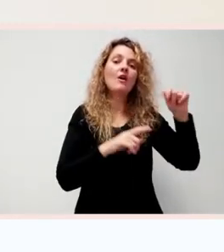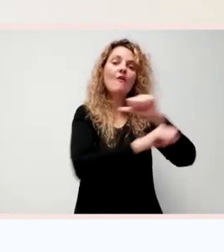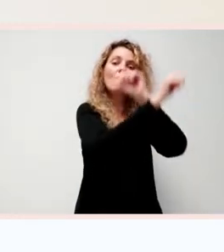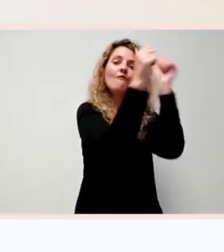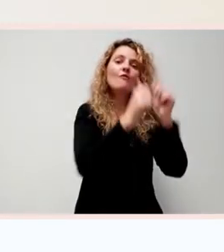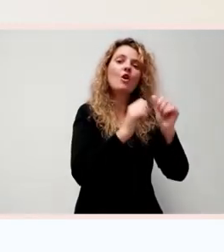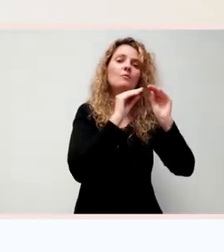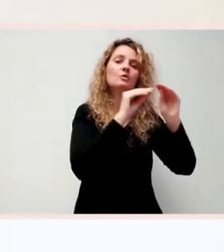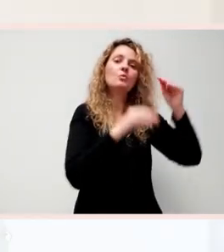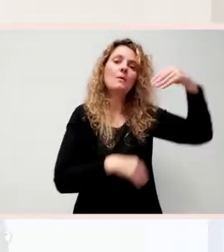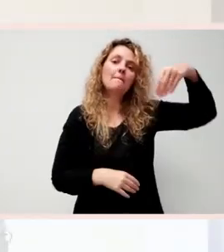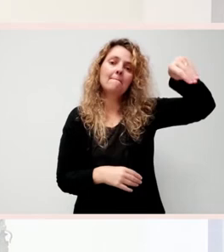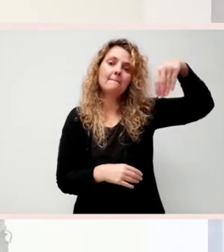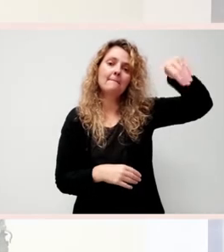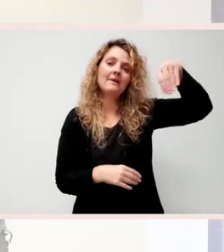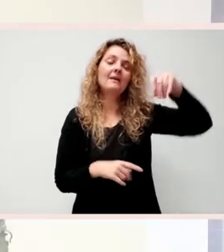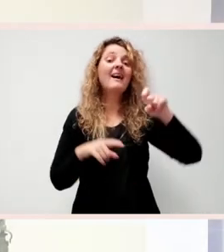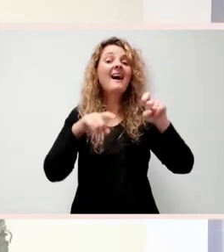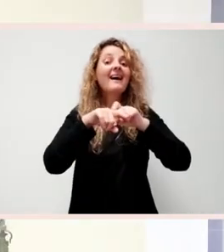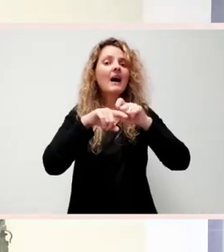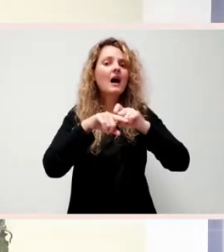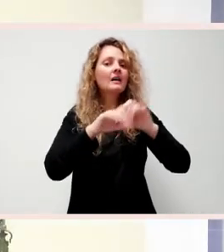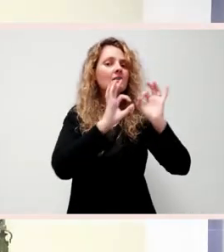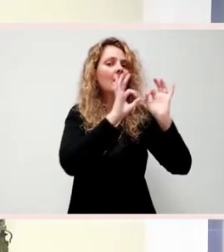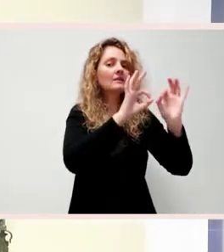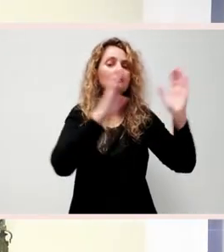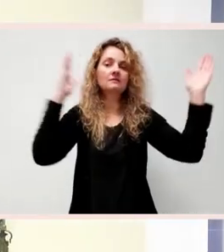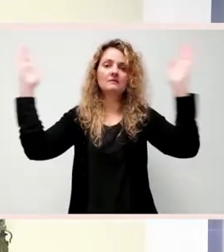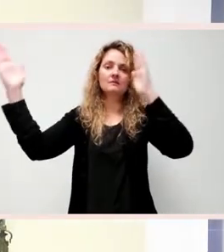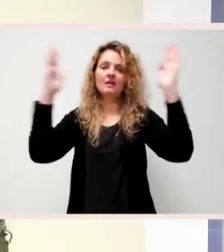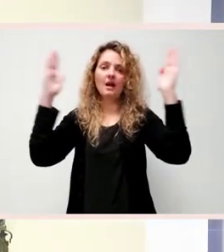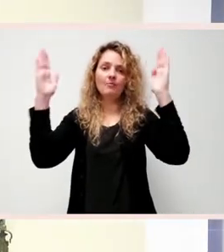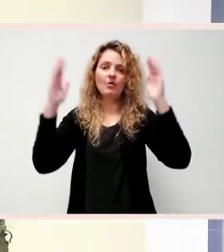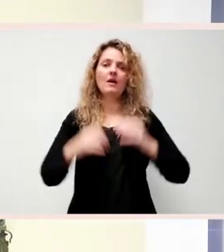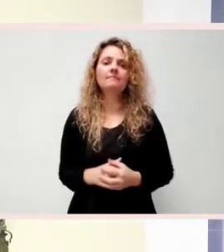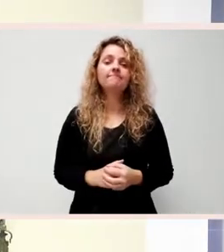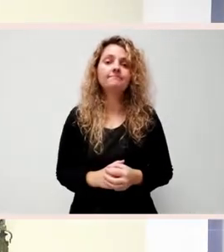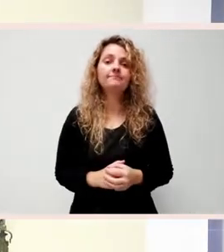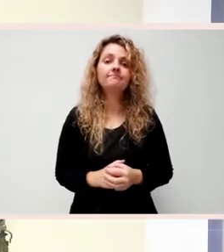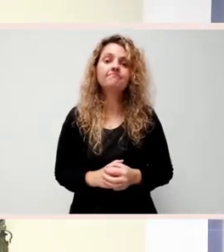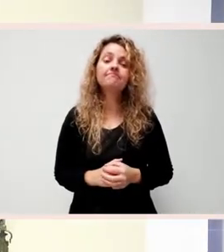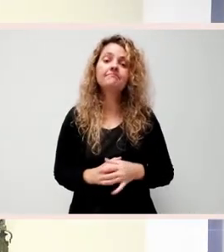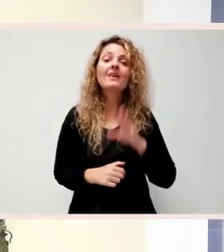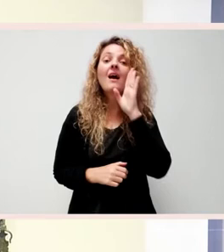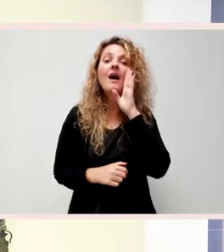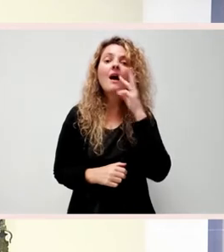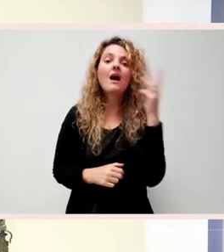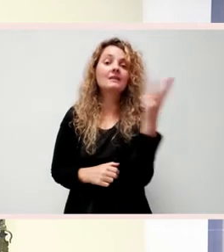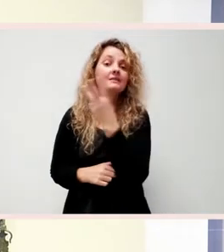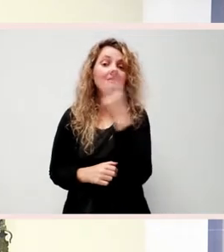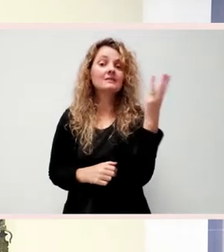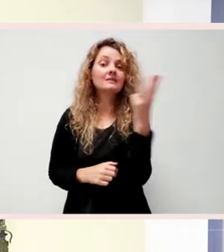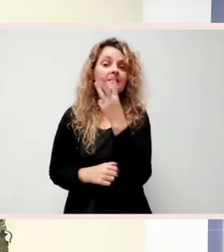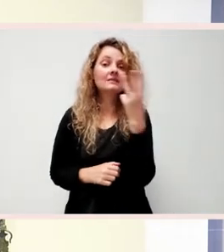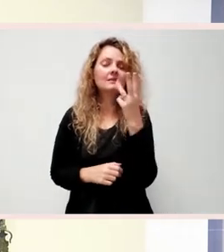interpretamos. Estes elementos son, como vos dicía, os característicos deste tipo de pezas. Xunto a eles aparece un último